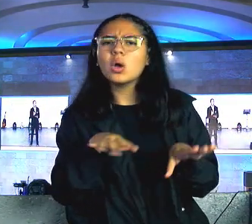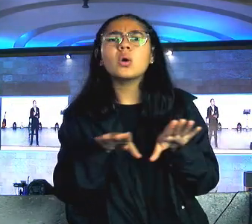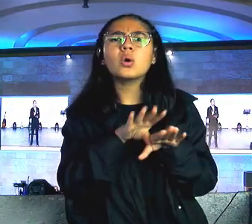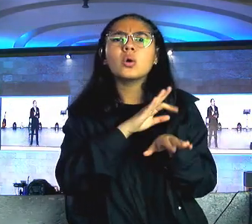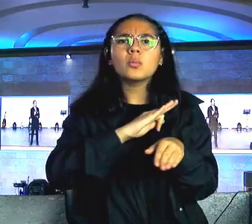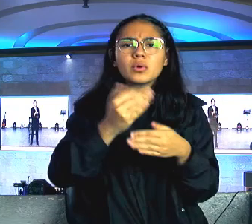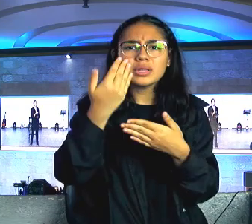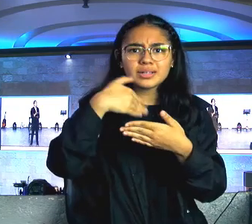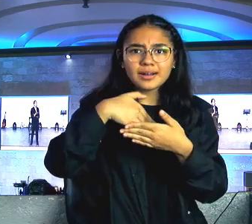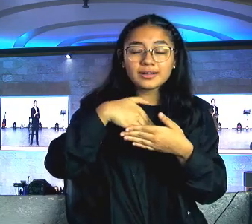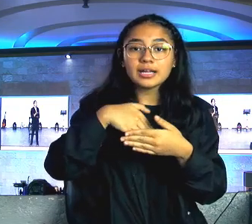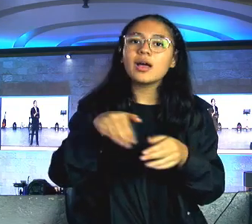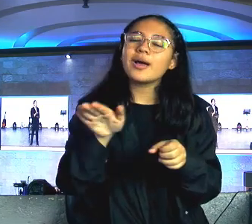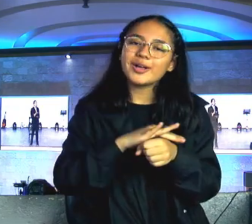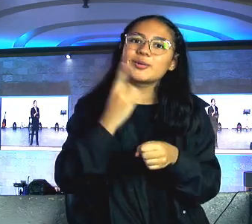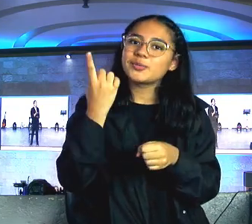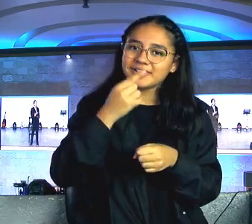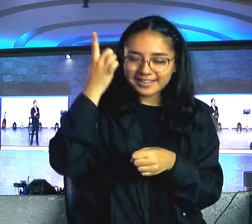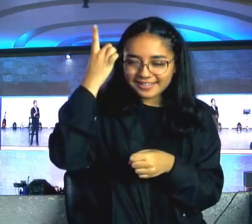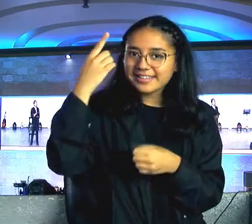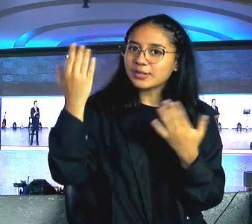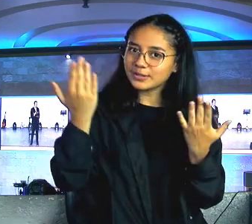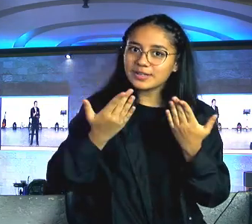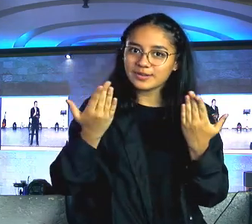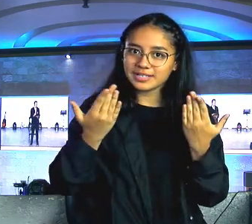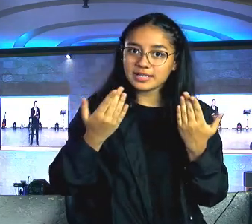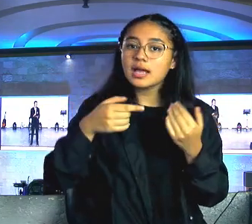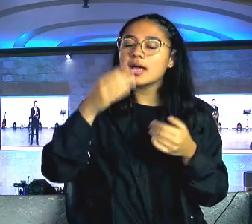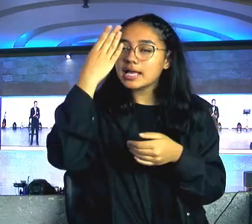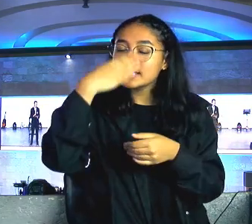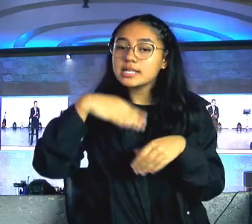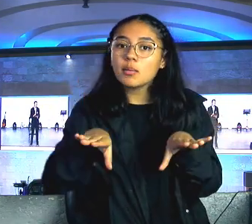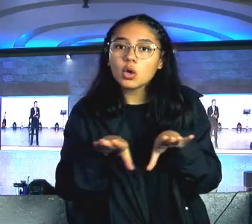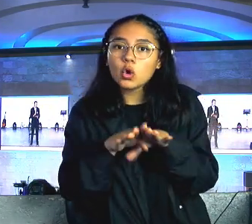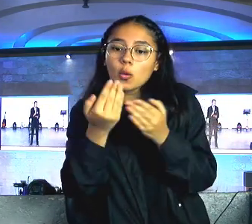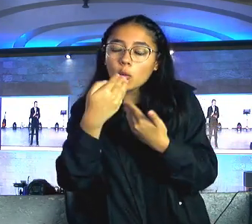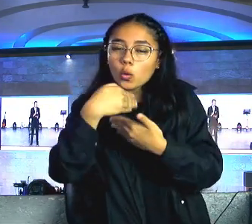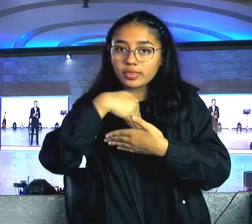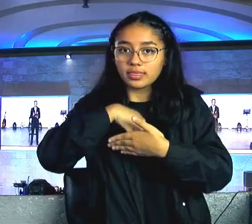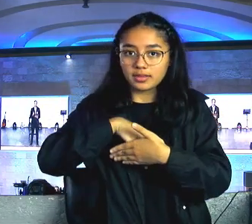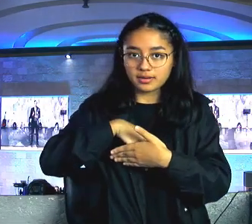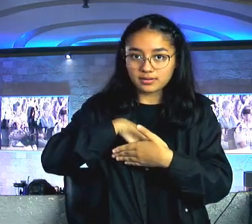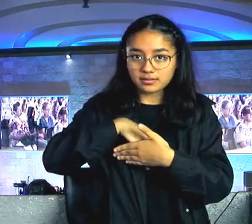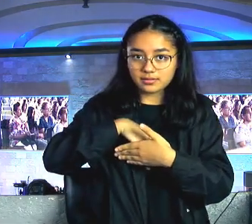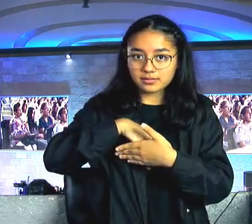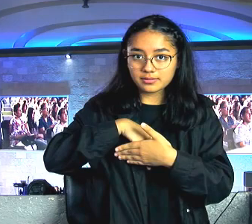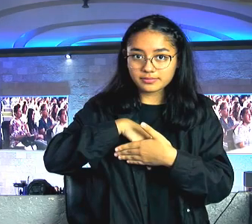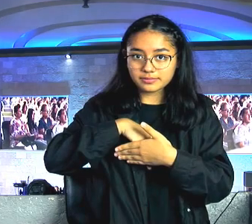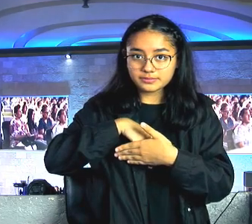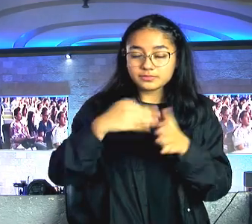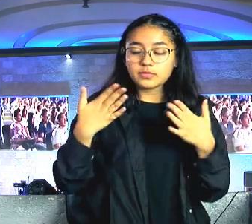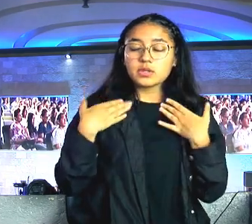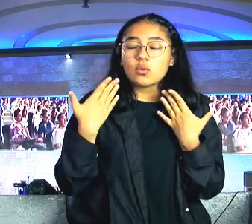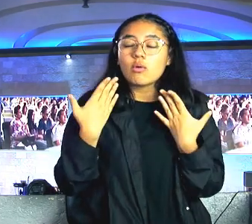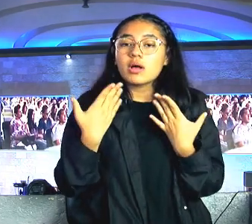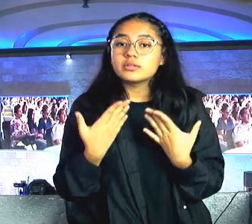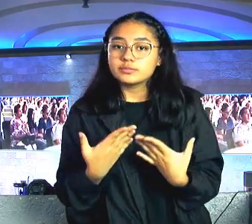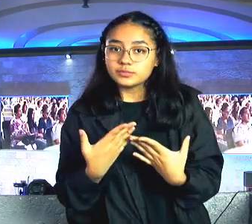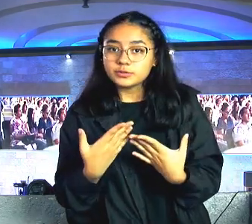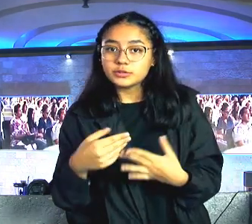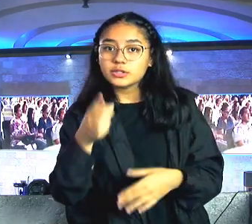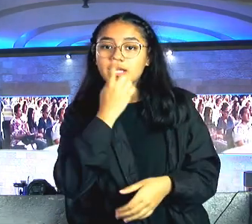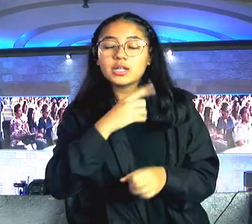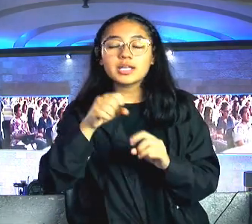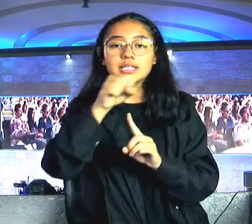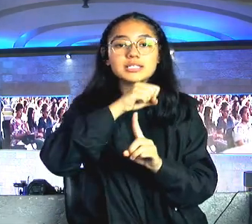Pues porque Él lo hizo. Él sabe por dónde entrar. Así que lo sorprendente es lo que dice el